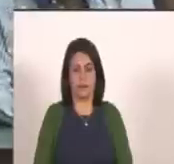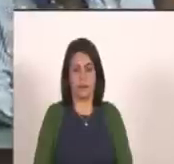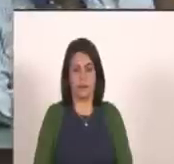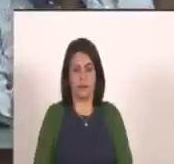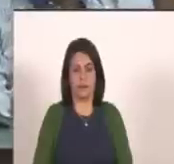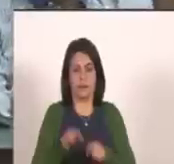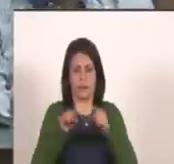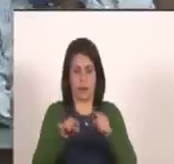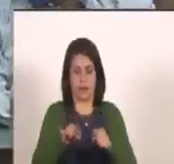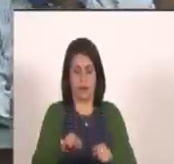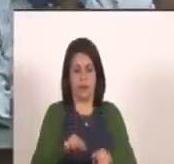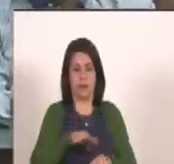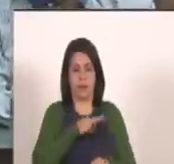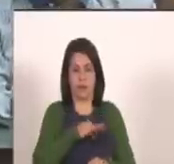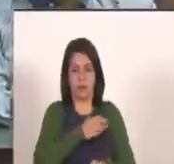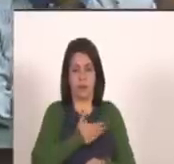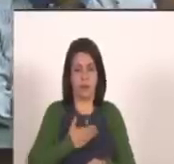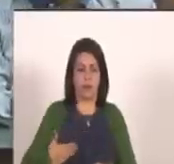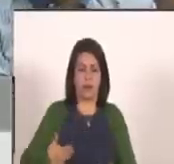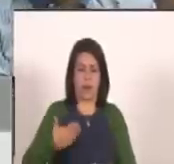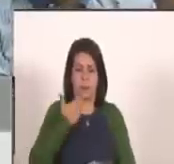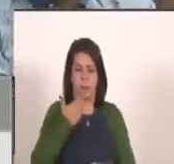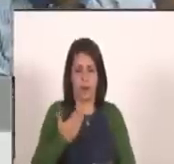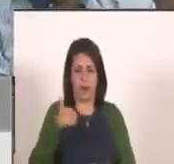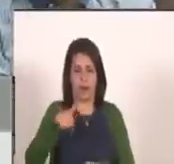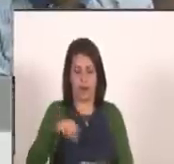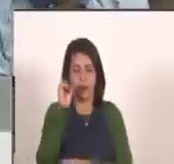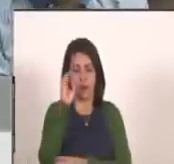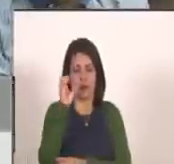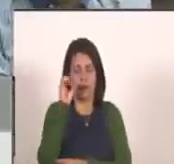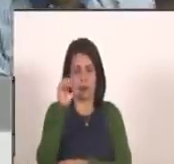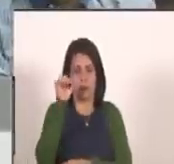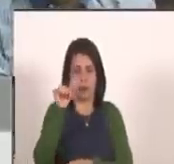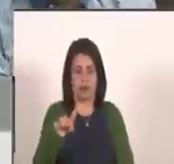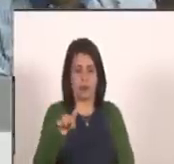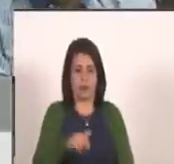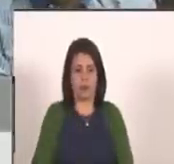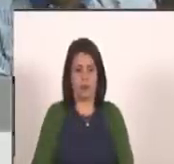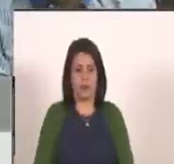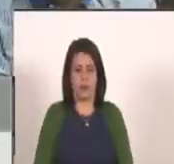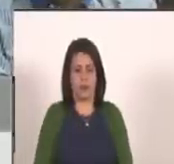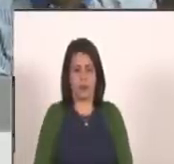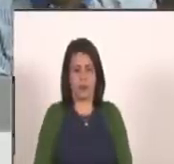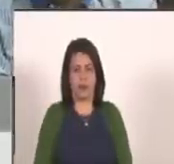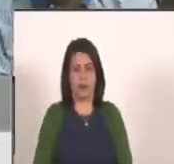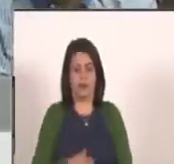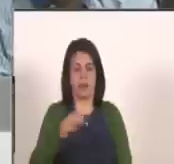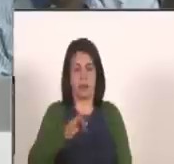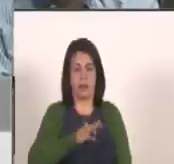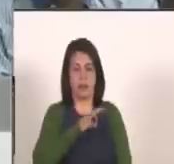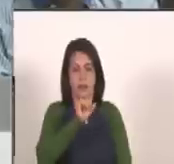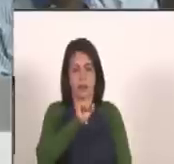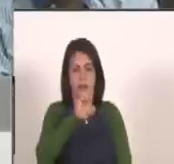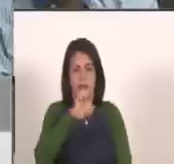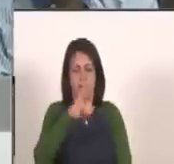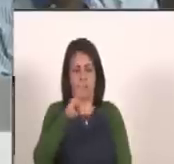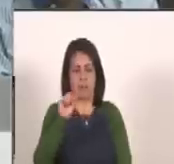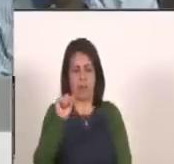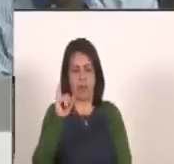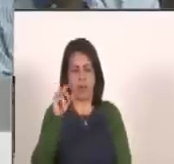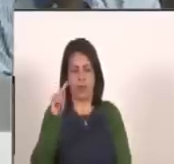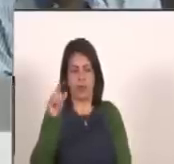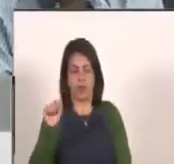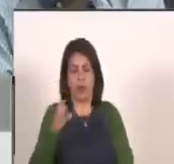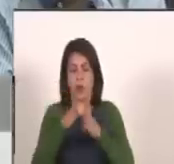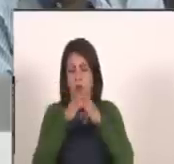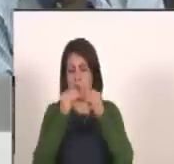que este caso, señor presidente, le pido a este parlamento que en el caso de Sebastián y el